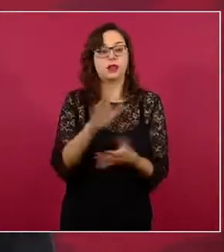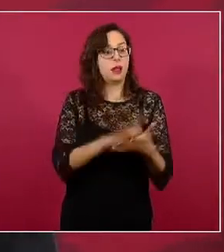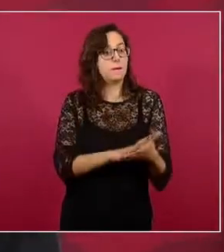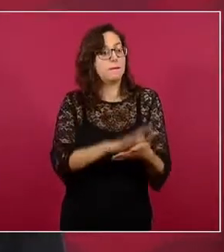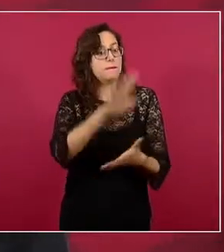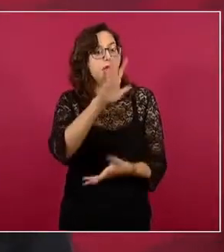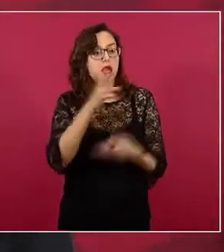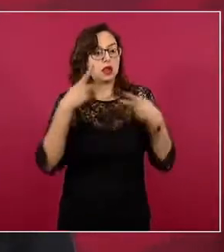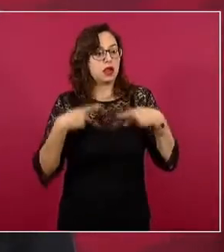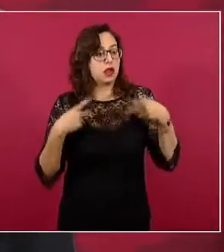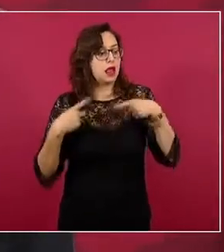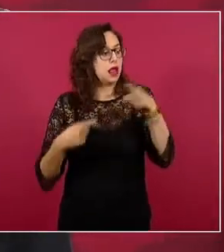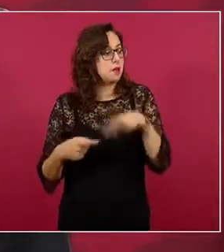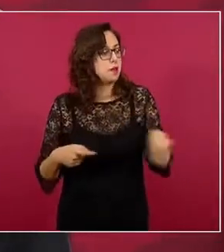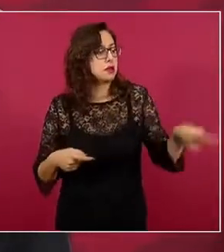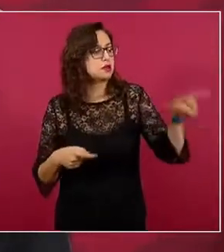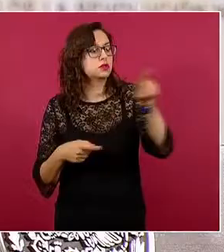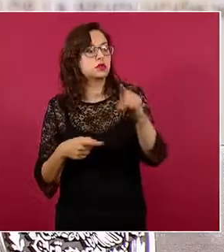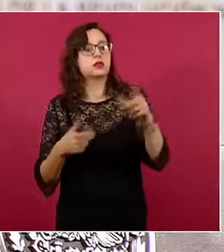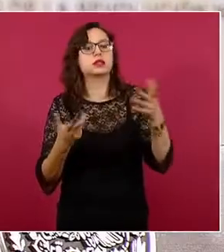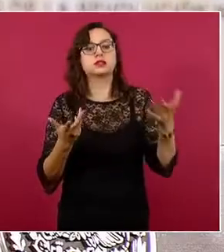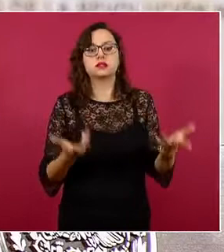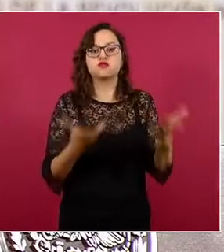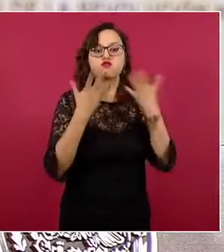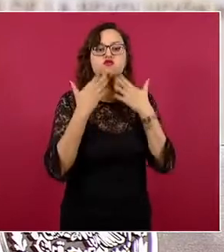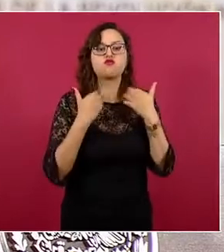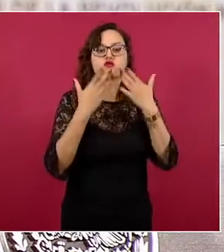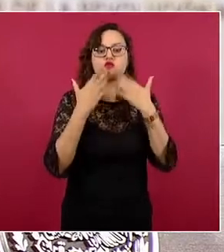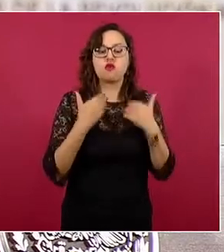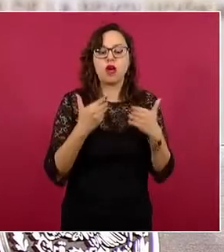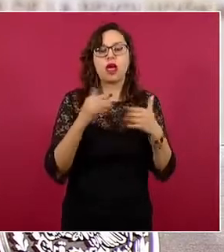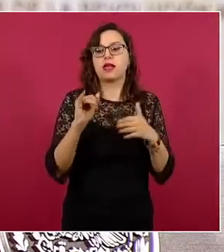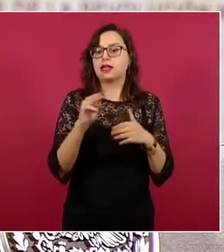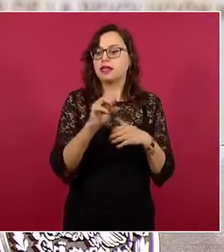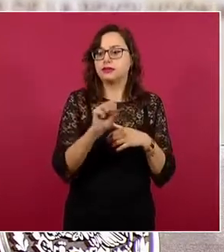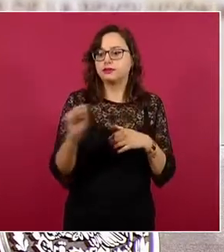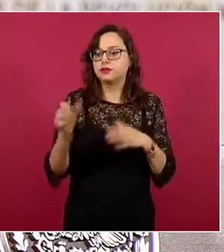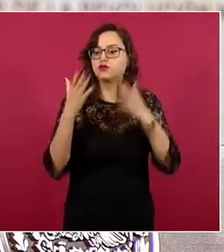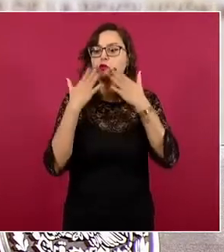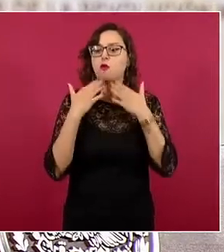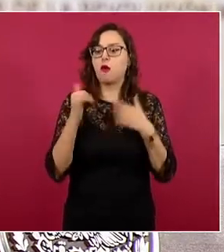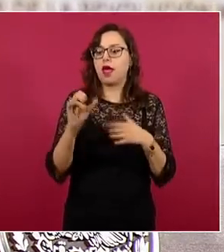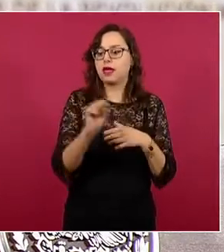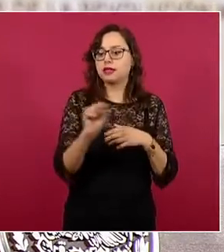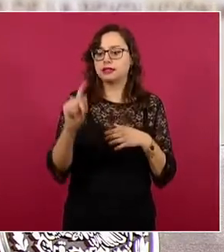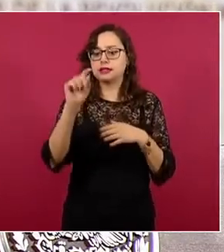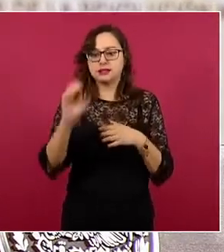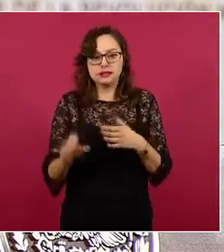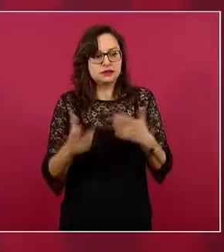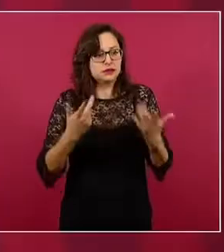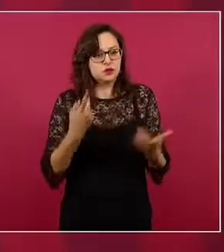abierta, sea atendida como se merece. Y esto